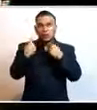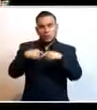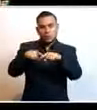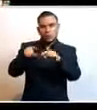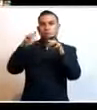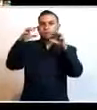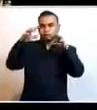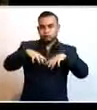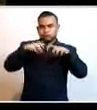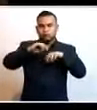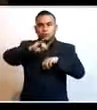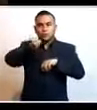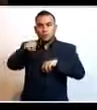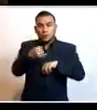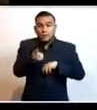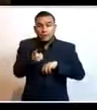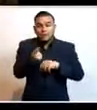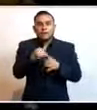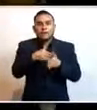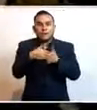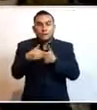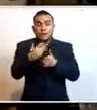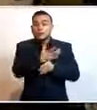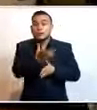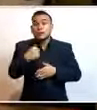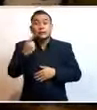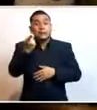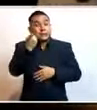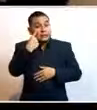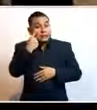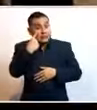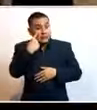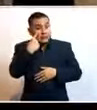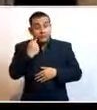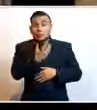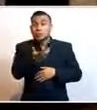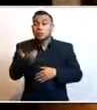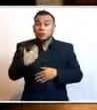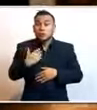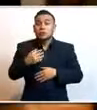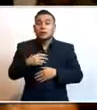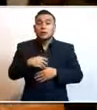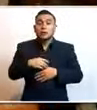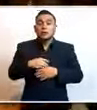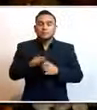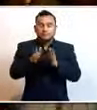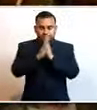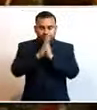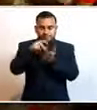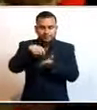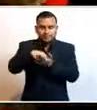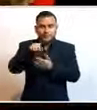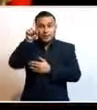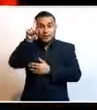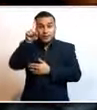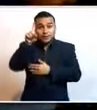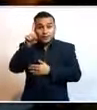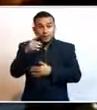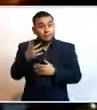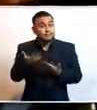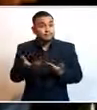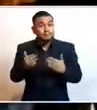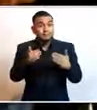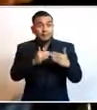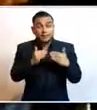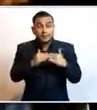Hay que tomar las medidas preventivas, hay que pedirle a Dios y luego pues